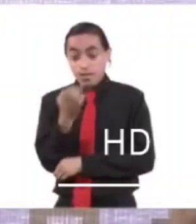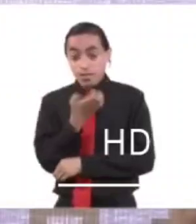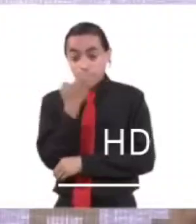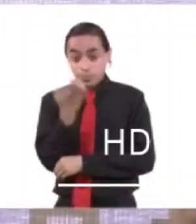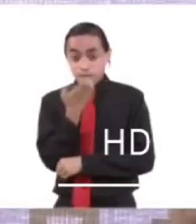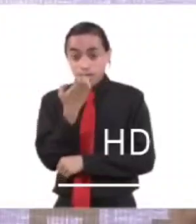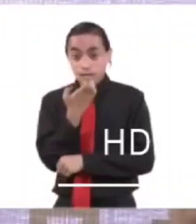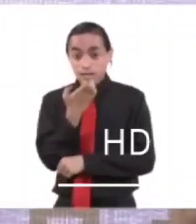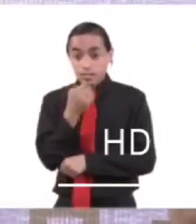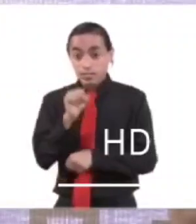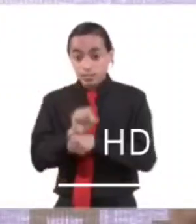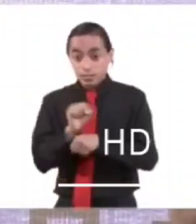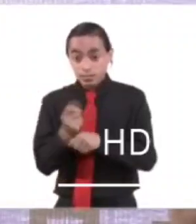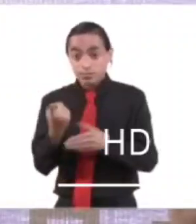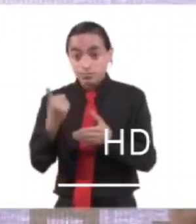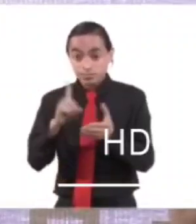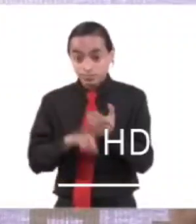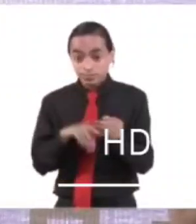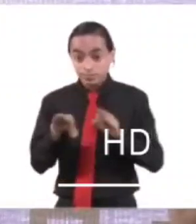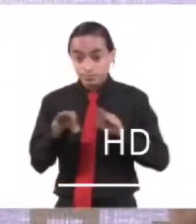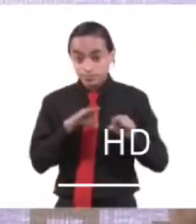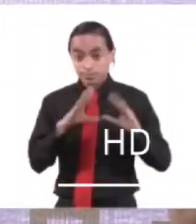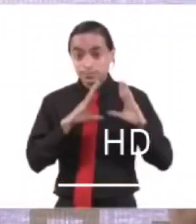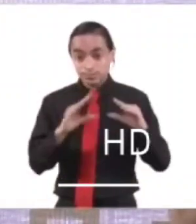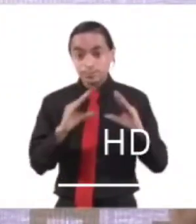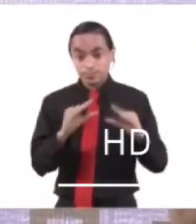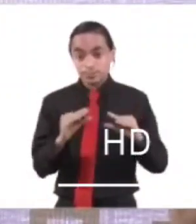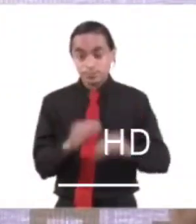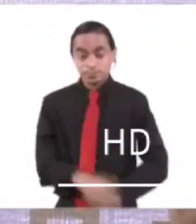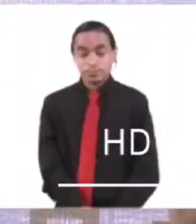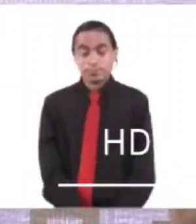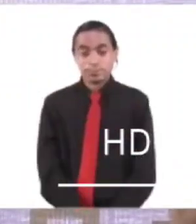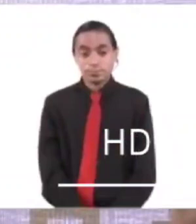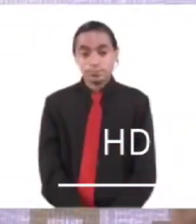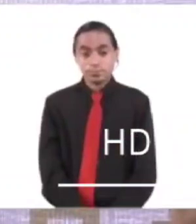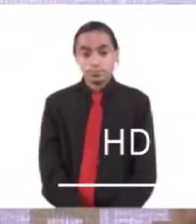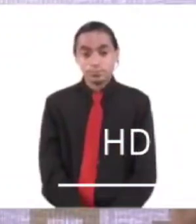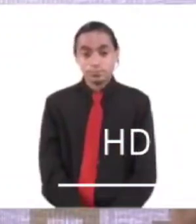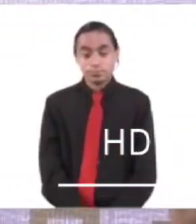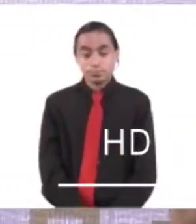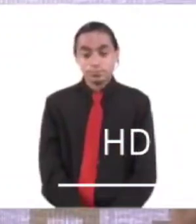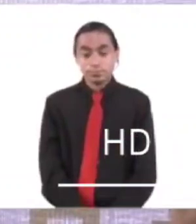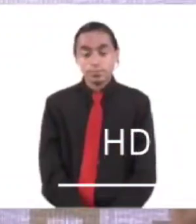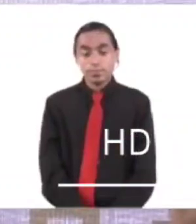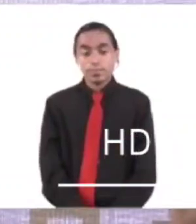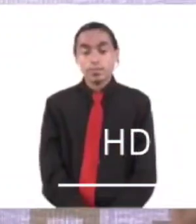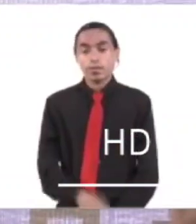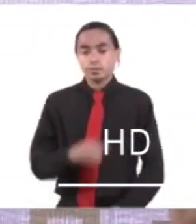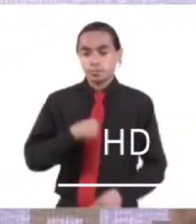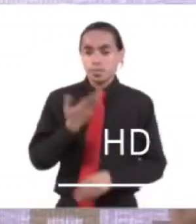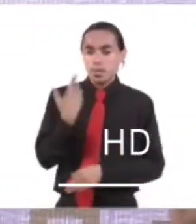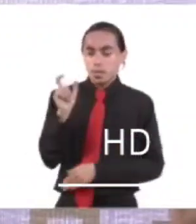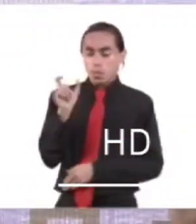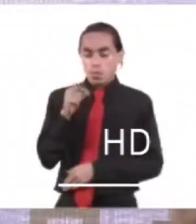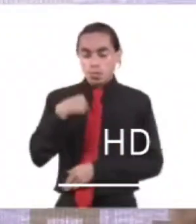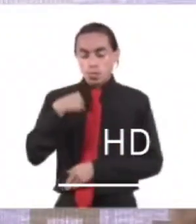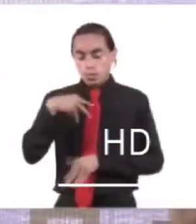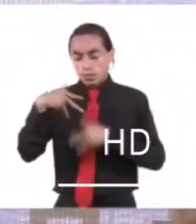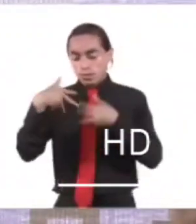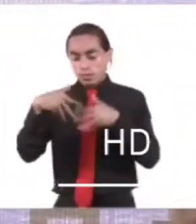secundaria 13, años después. Y en los años en que estábamos en la lucha